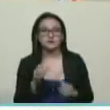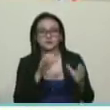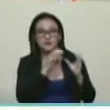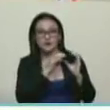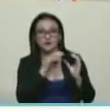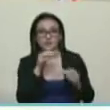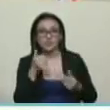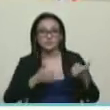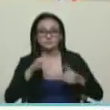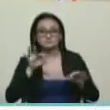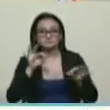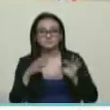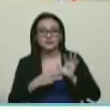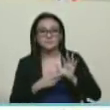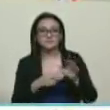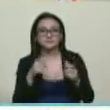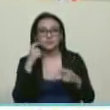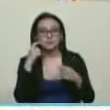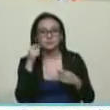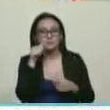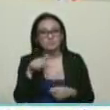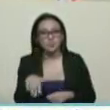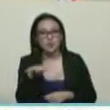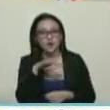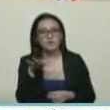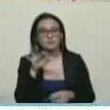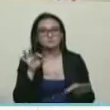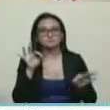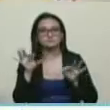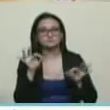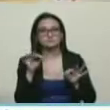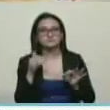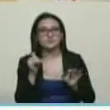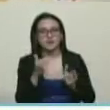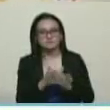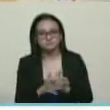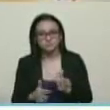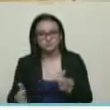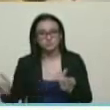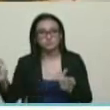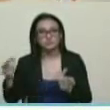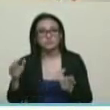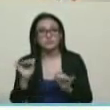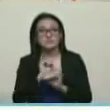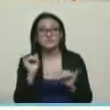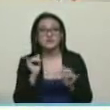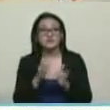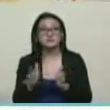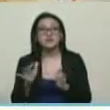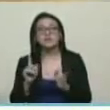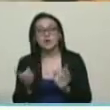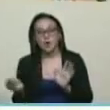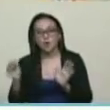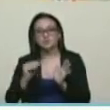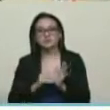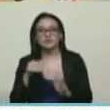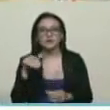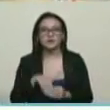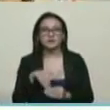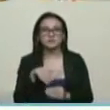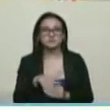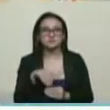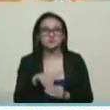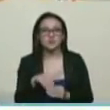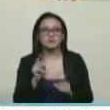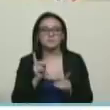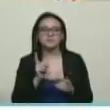a elegir de representación popular que son electos y tienen un periodo. Cuando se les vence ese periodo, volveremos otra vez